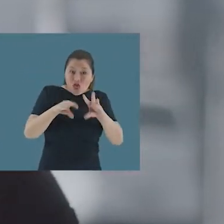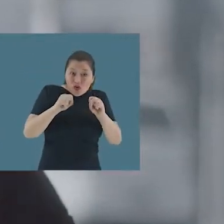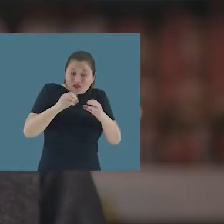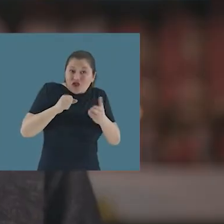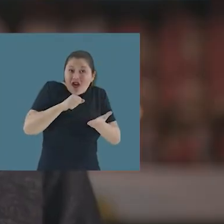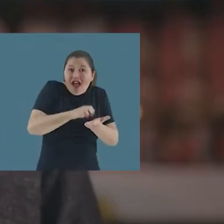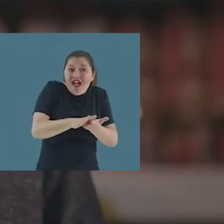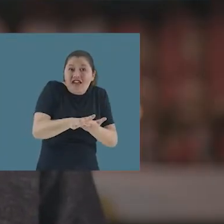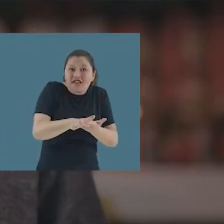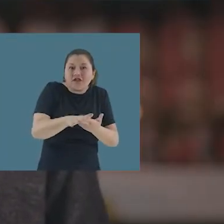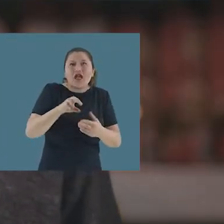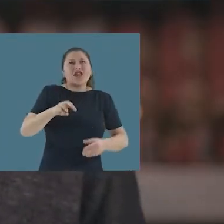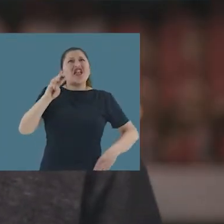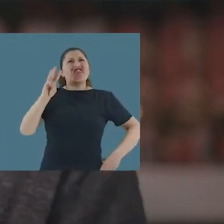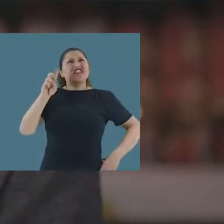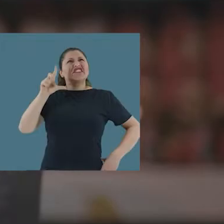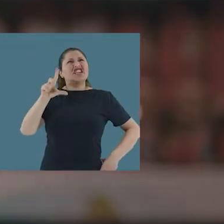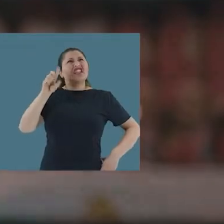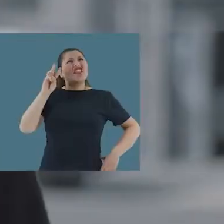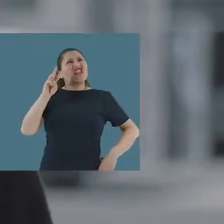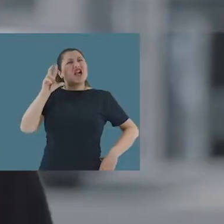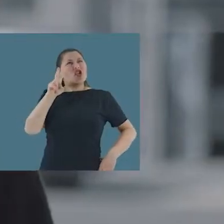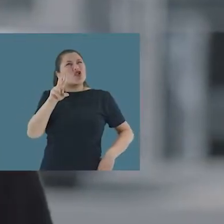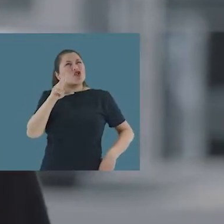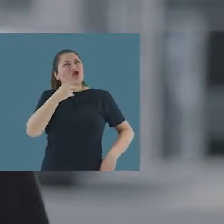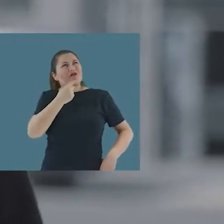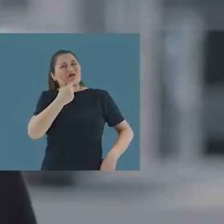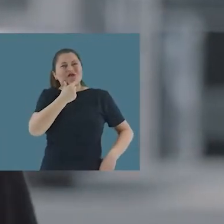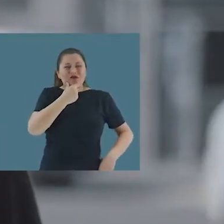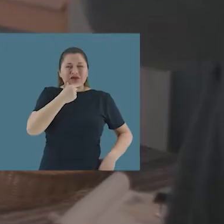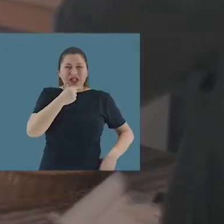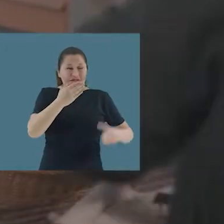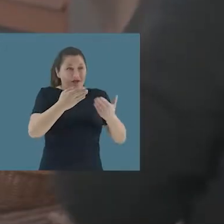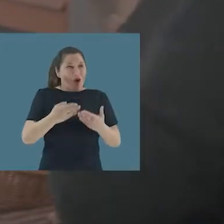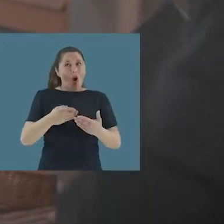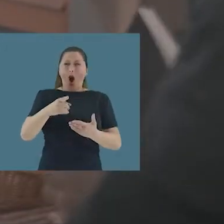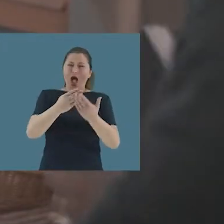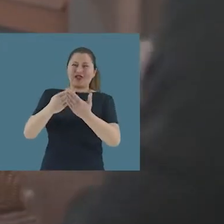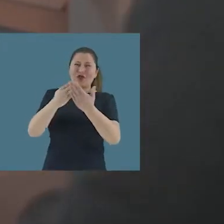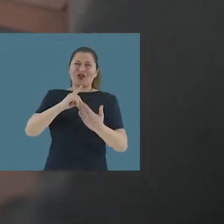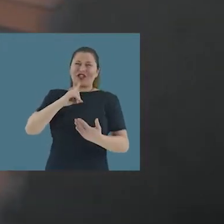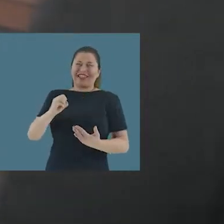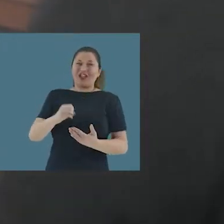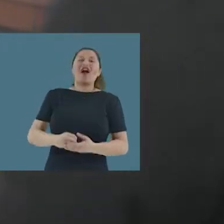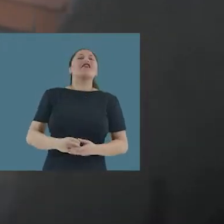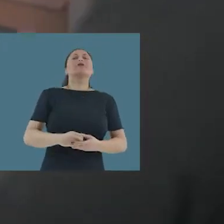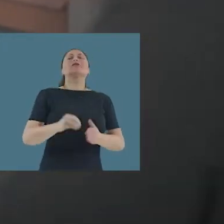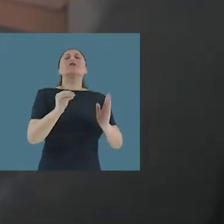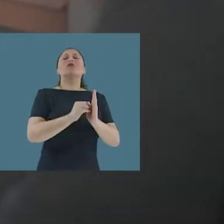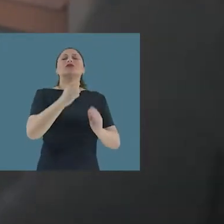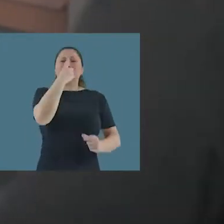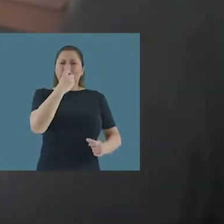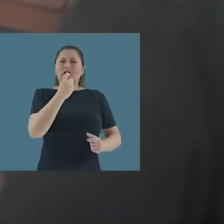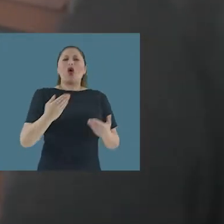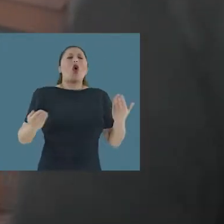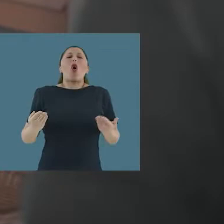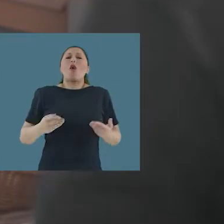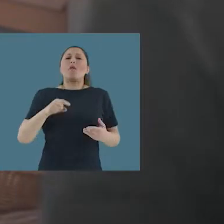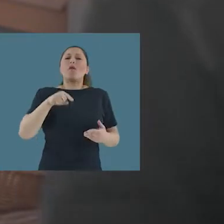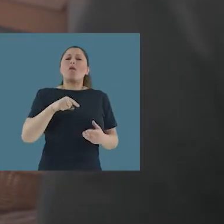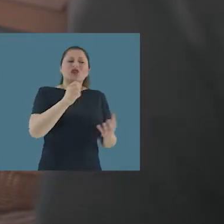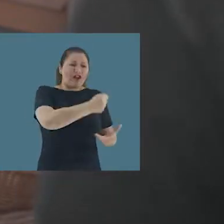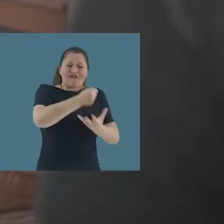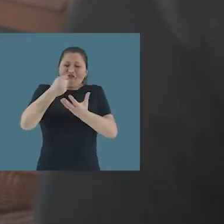gratuita. Es el 37 o 38. A ver, pasa para acá. Es Mateo el tío. Pero pongámonos serio. ¿Cómo esa cuestión